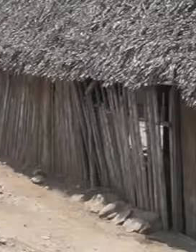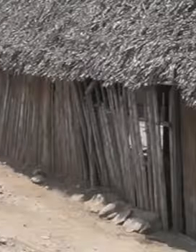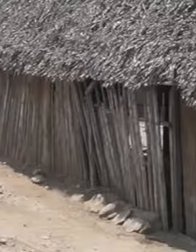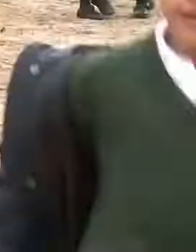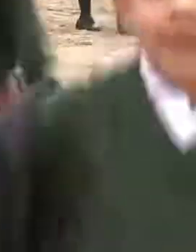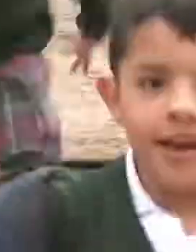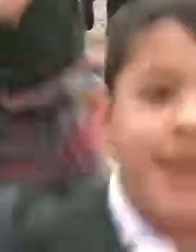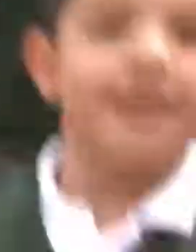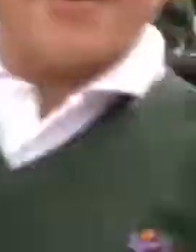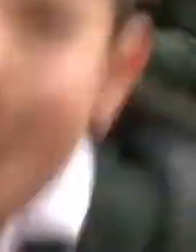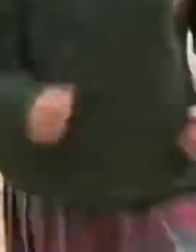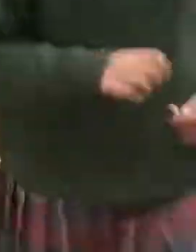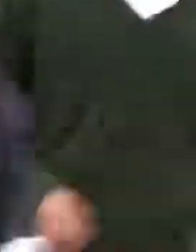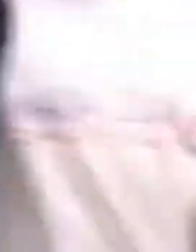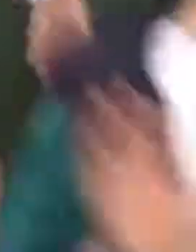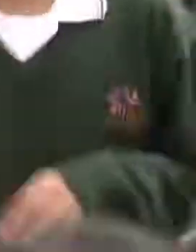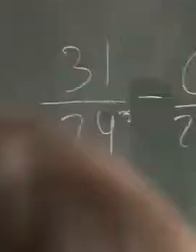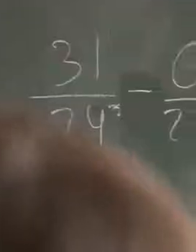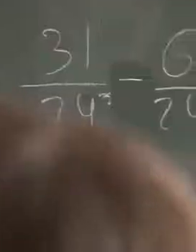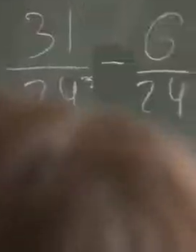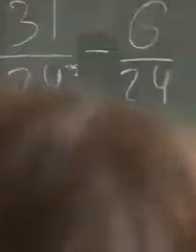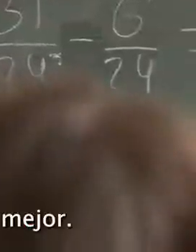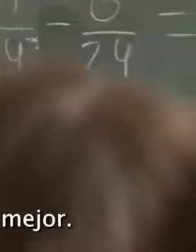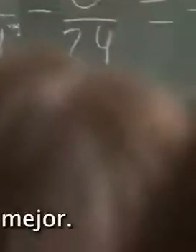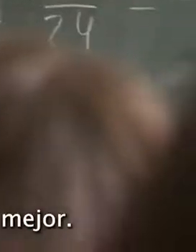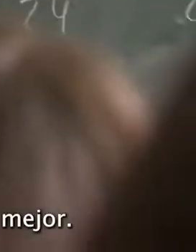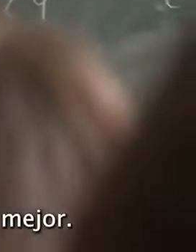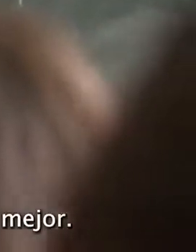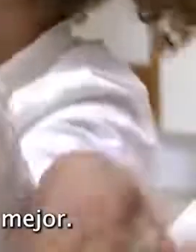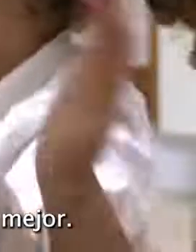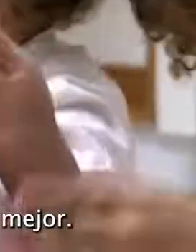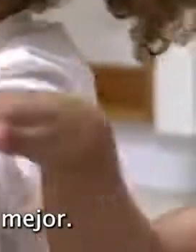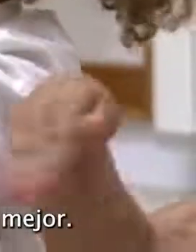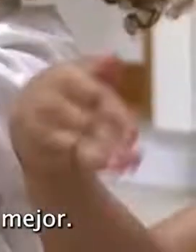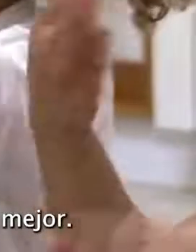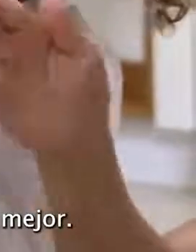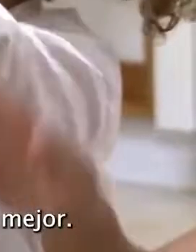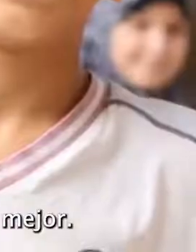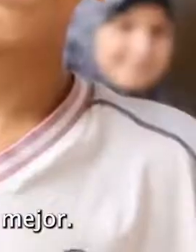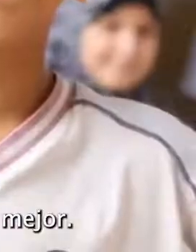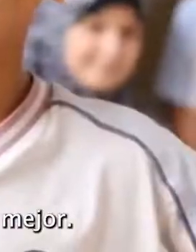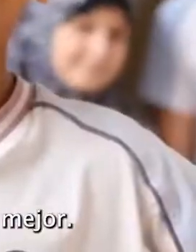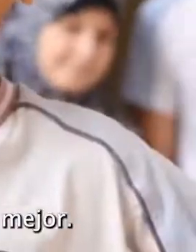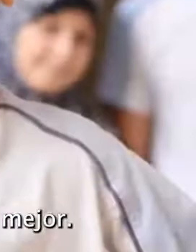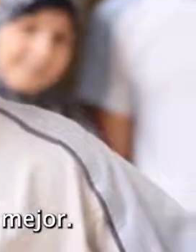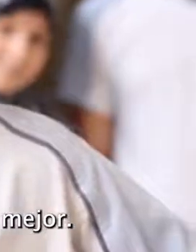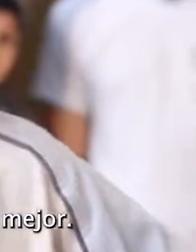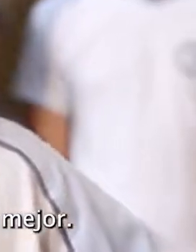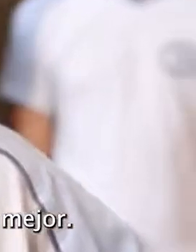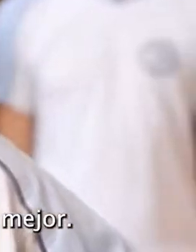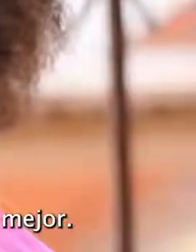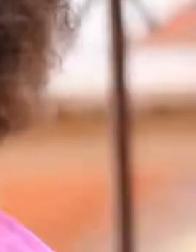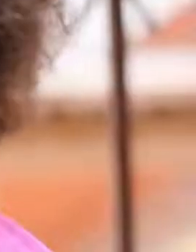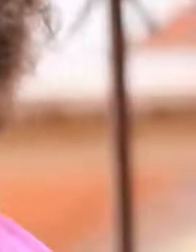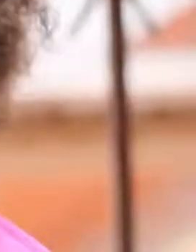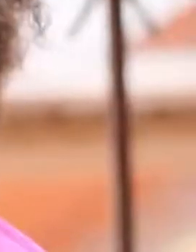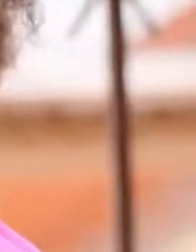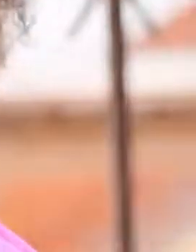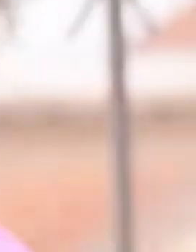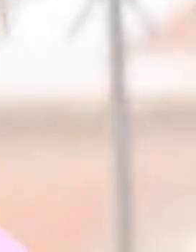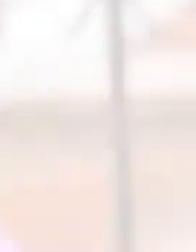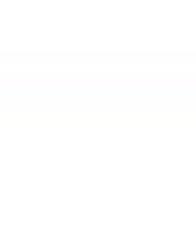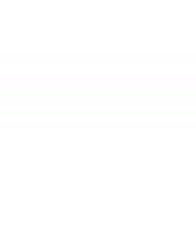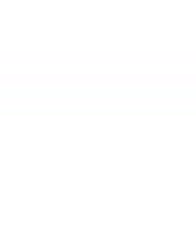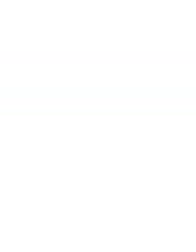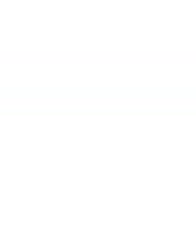Fundación SM. Más de 45 años dedicados a educar en el bien común para un mundo mejor.